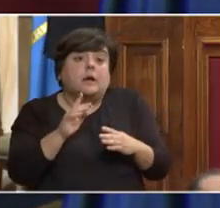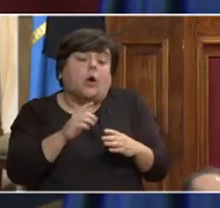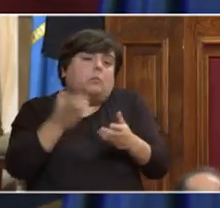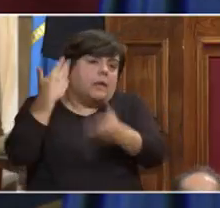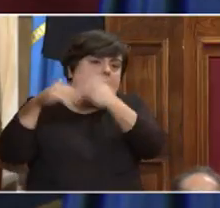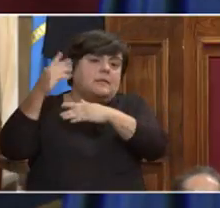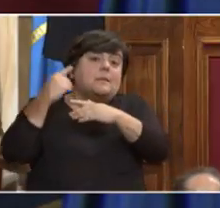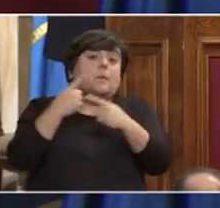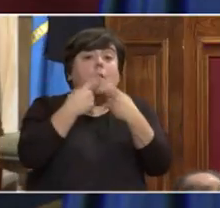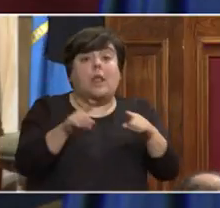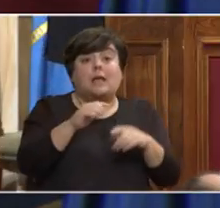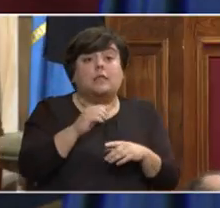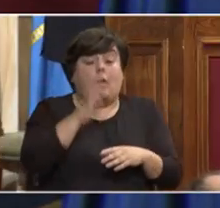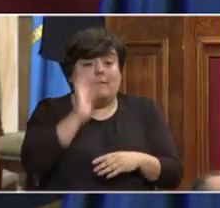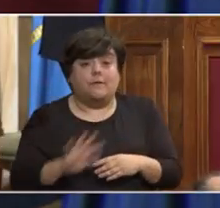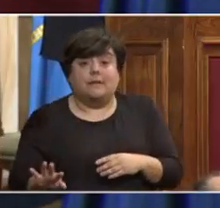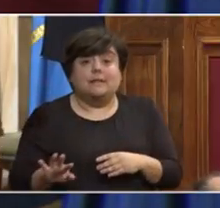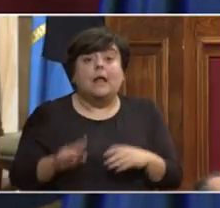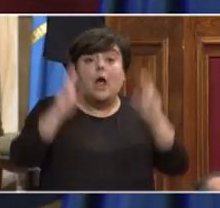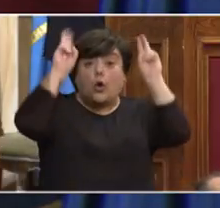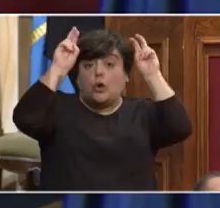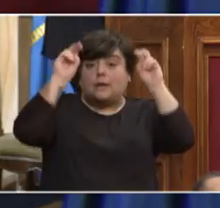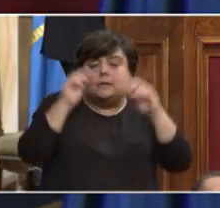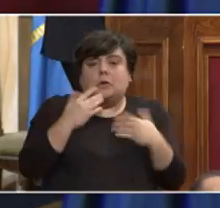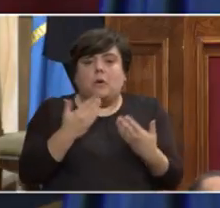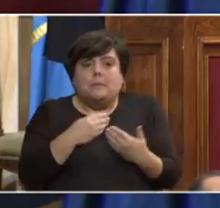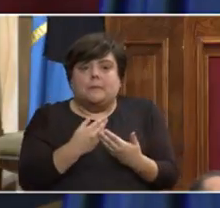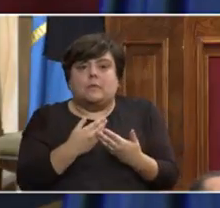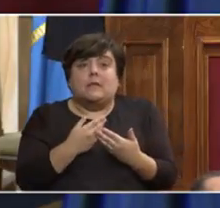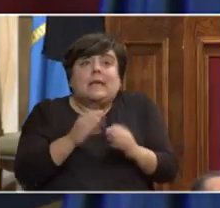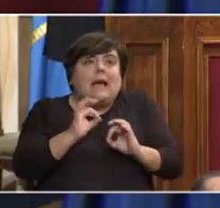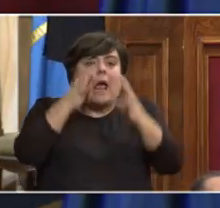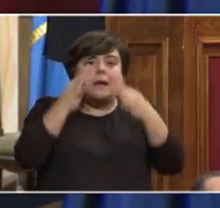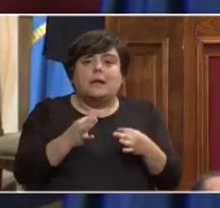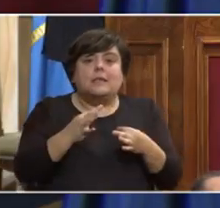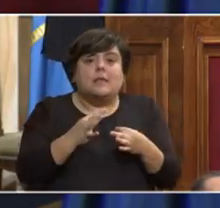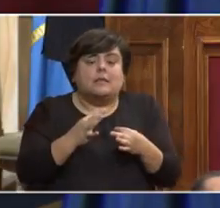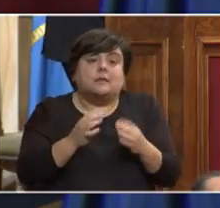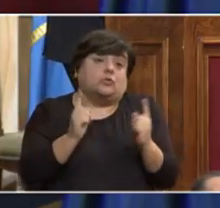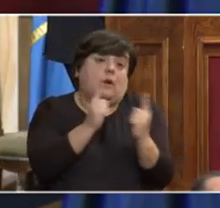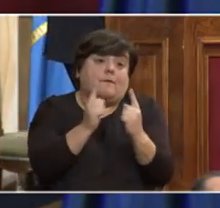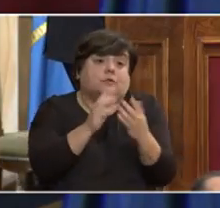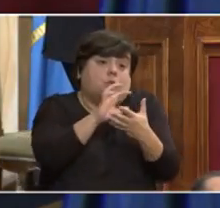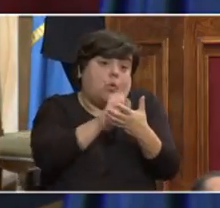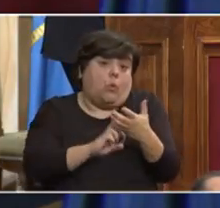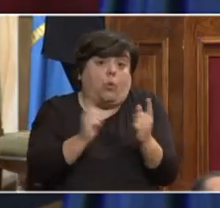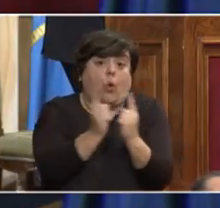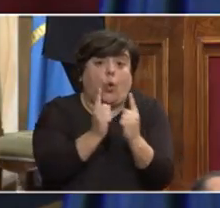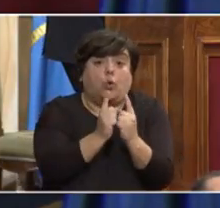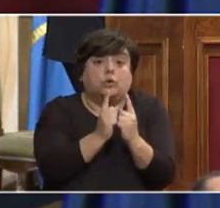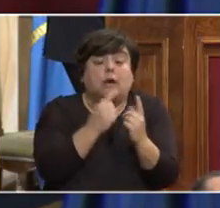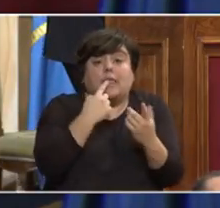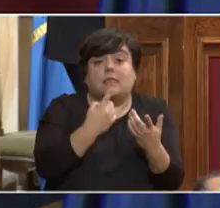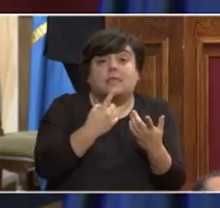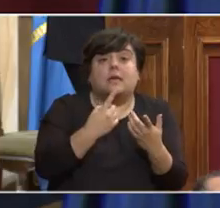canción infantil El conejito inocente. En realidad, lo que se conserva es la versión censurada de la misma, cuyo texto dice: